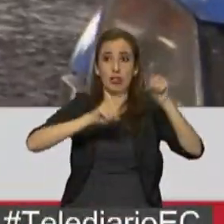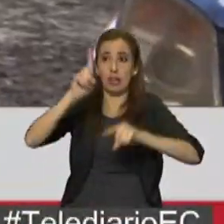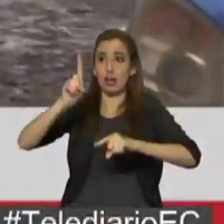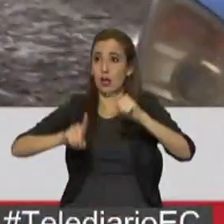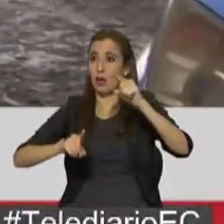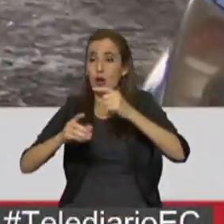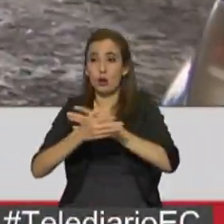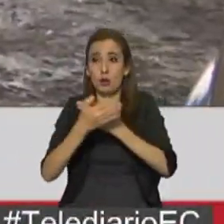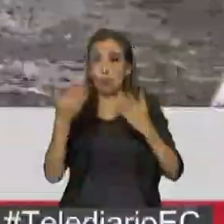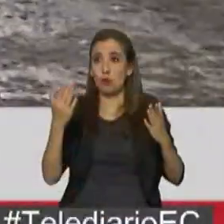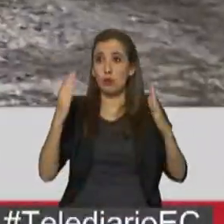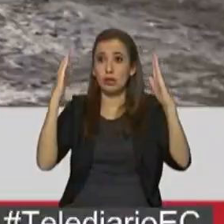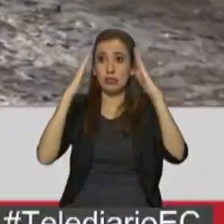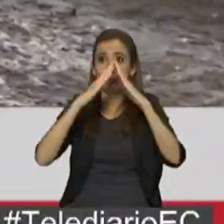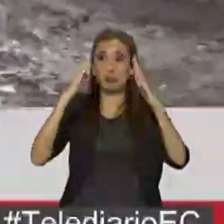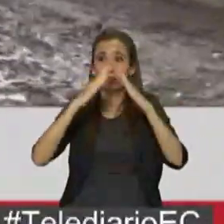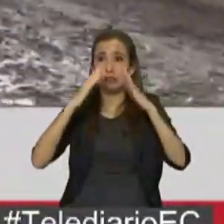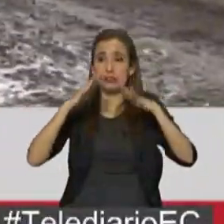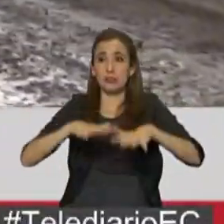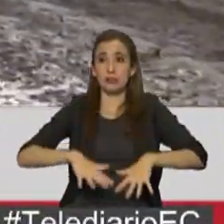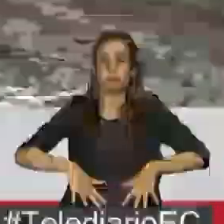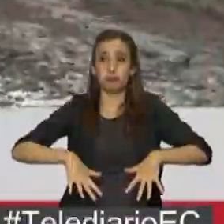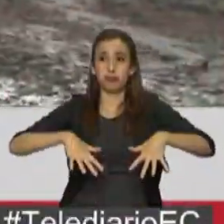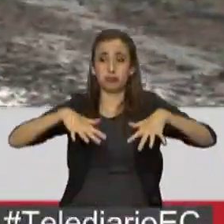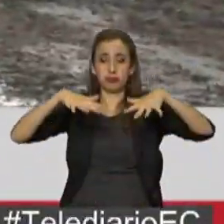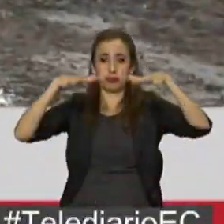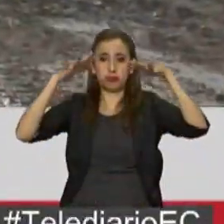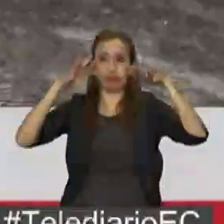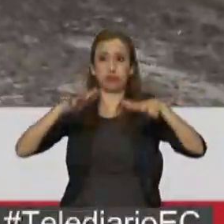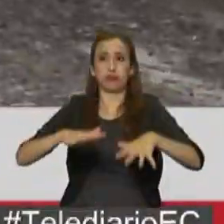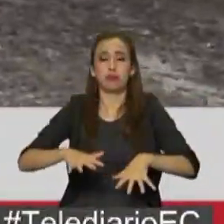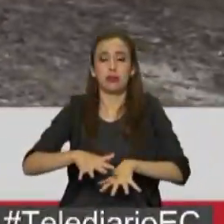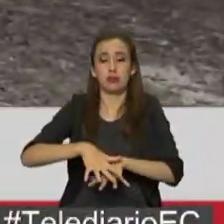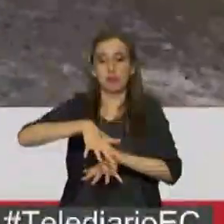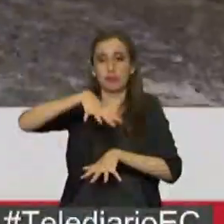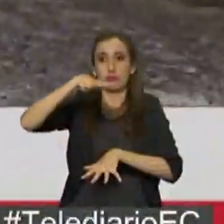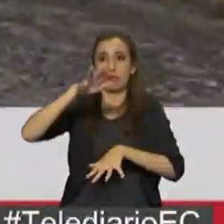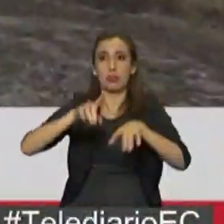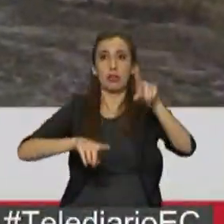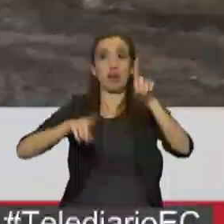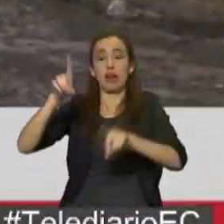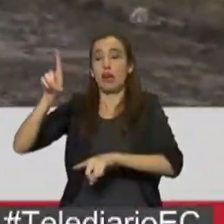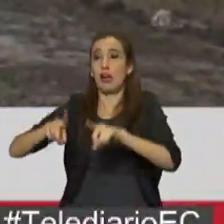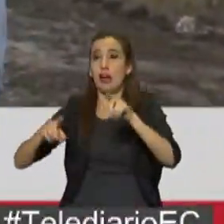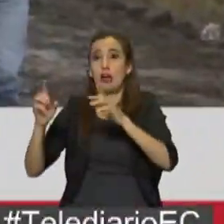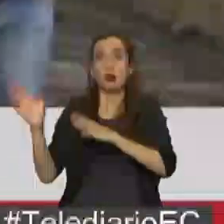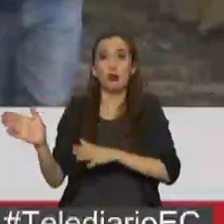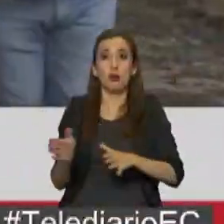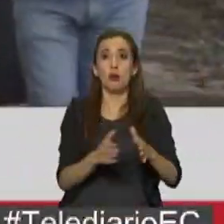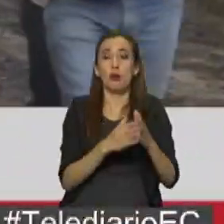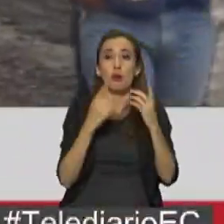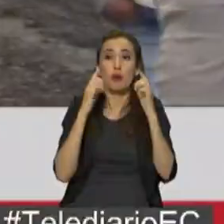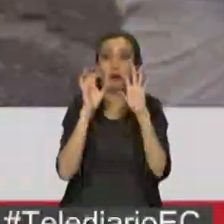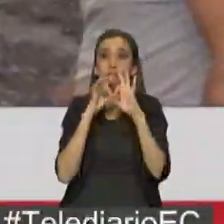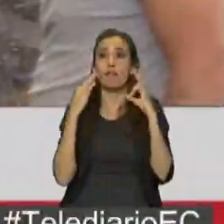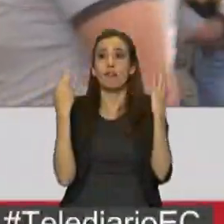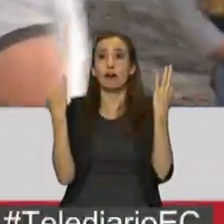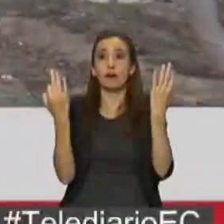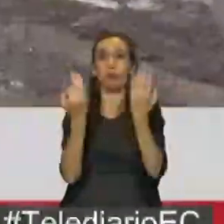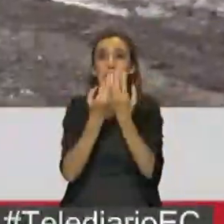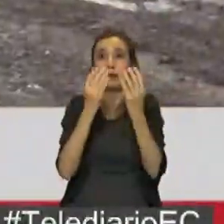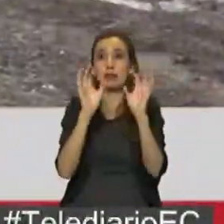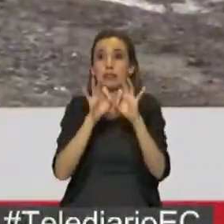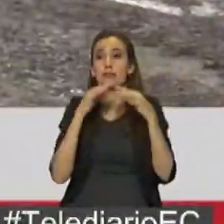viviendas por la crecida del río haya decenas de viviendas que están en familias que se ha visto afectadas